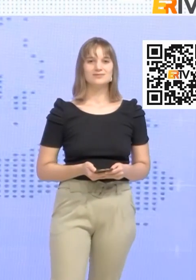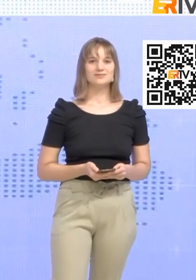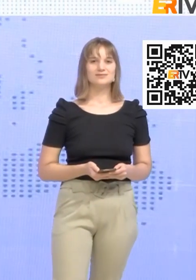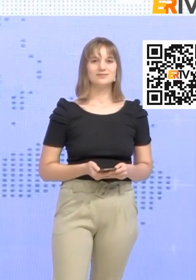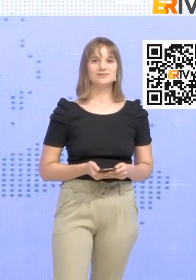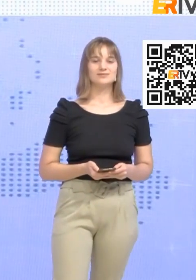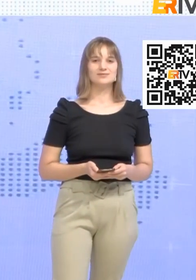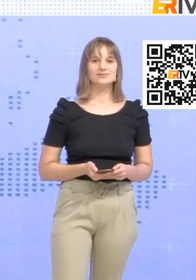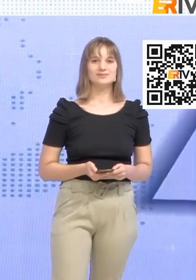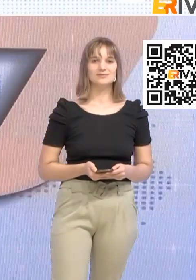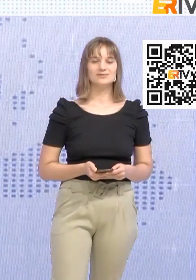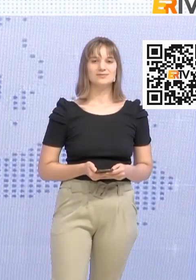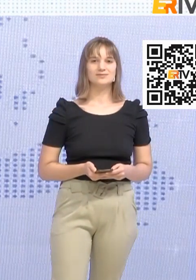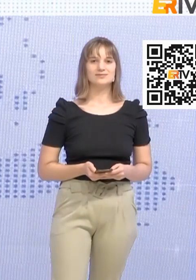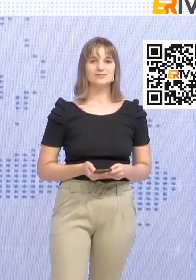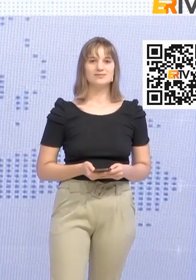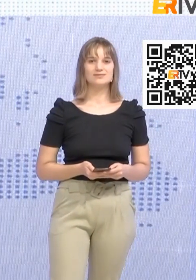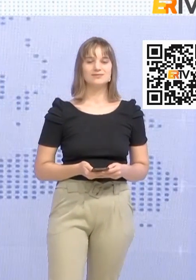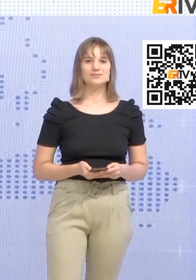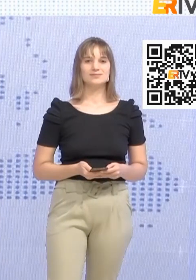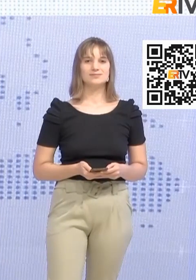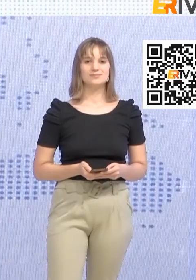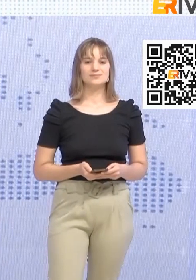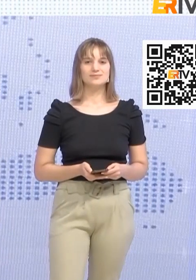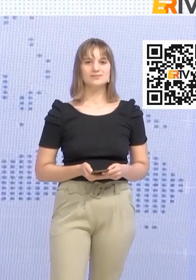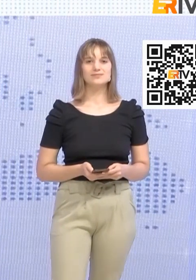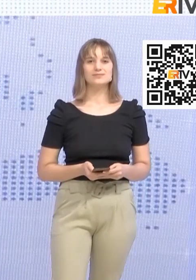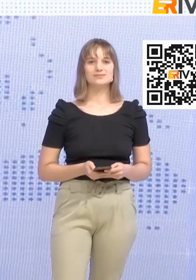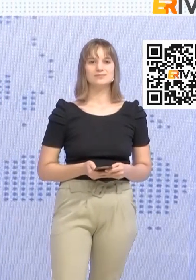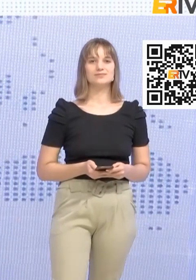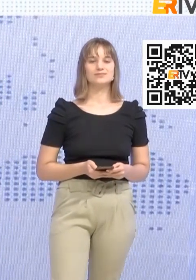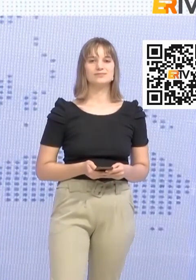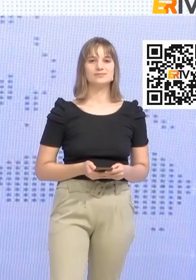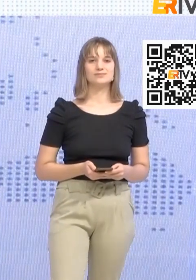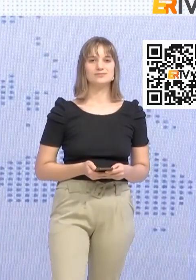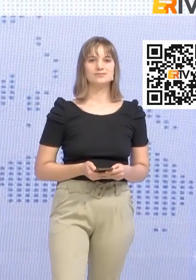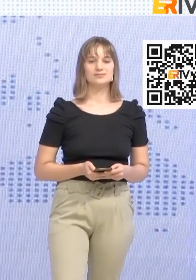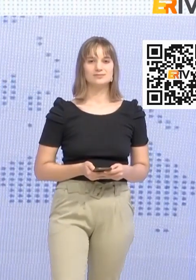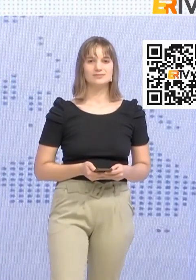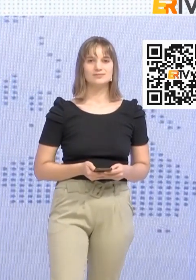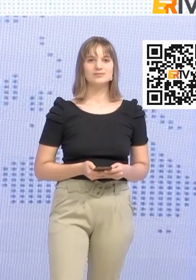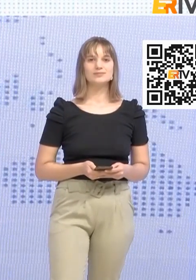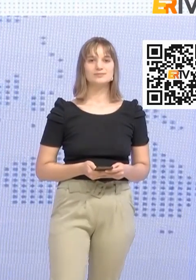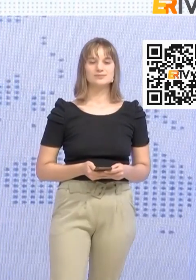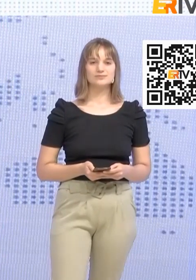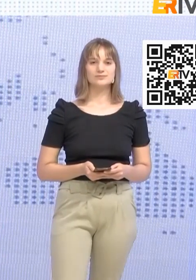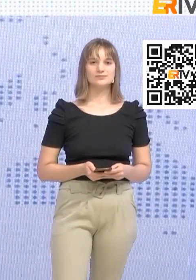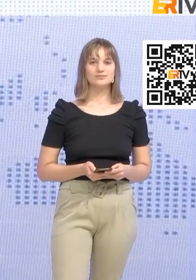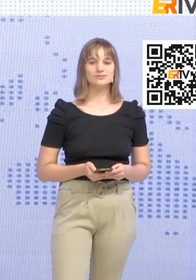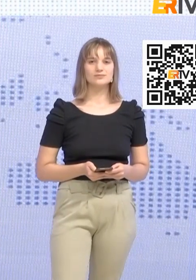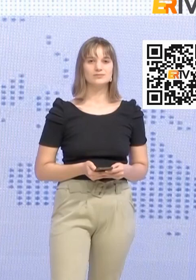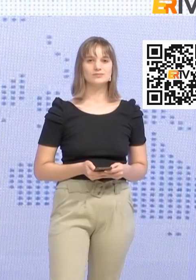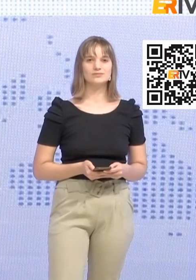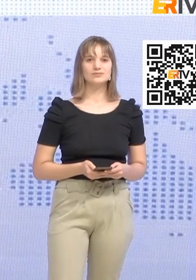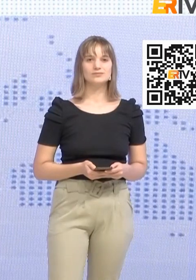No ingresar a sitios que uno dude sobre la autenticidad de la cuenta, cuentas que no tengan el candadito, uno opera